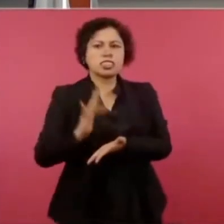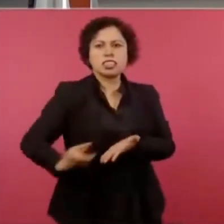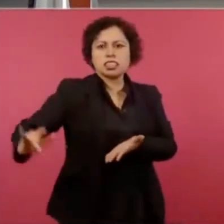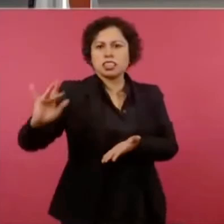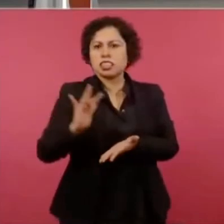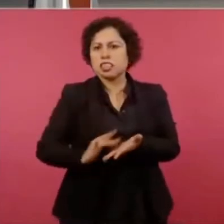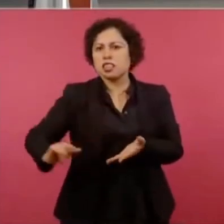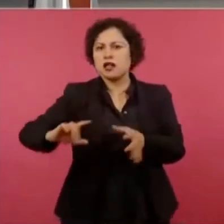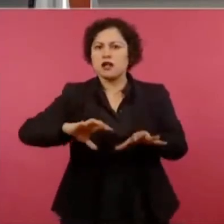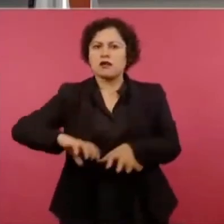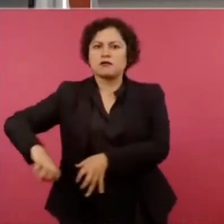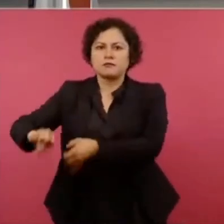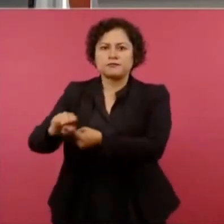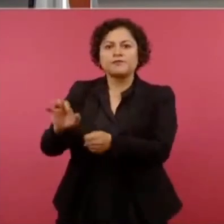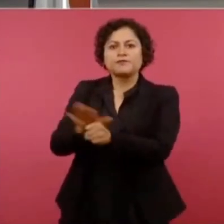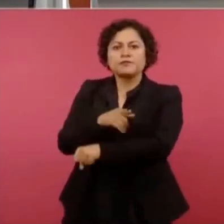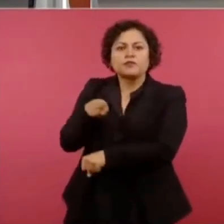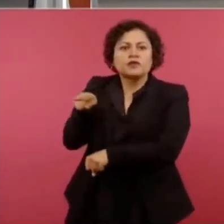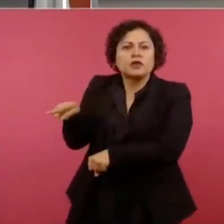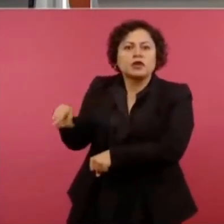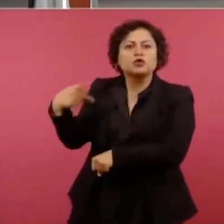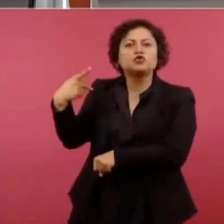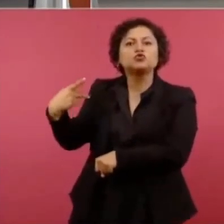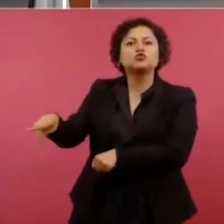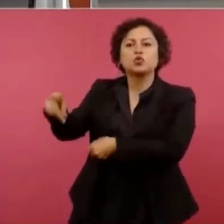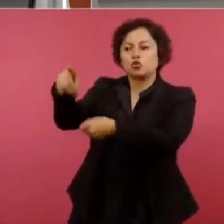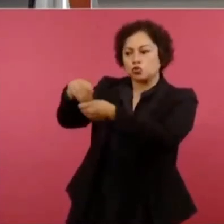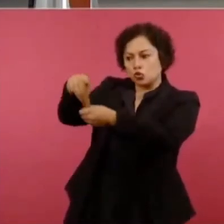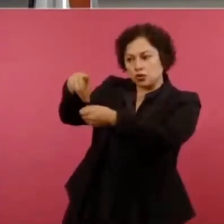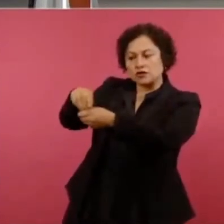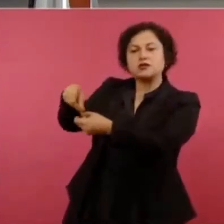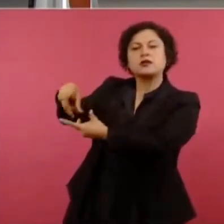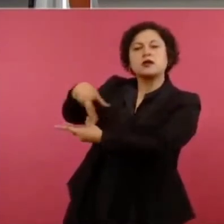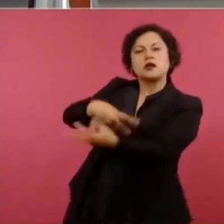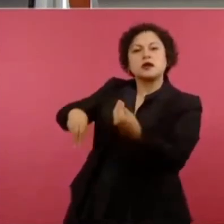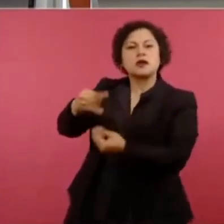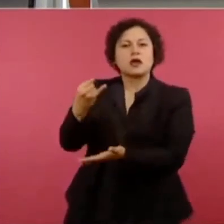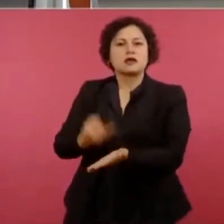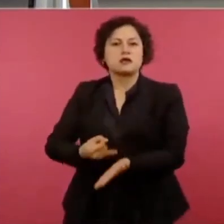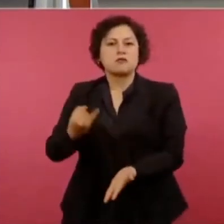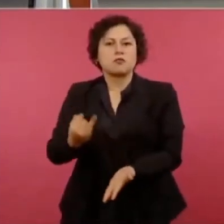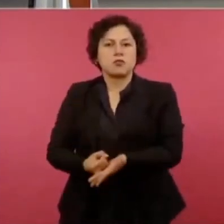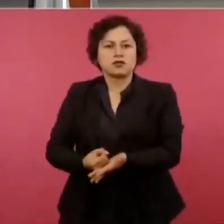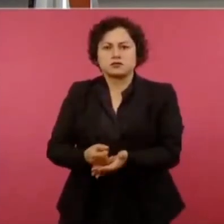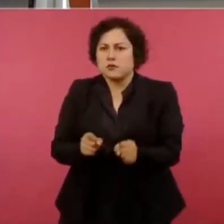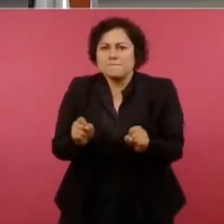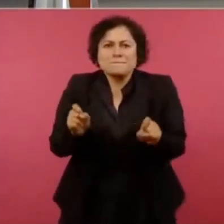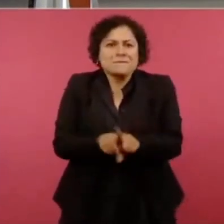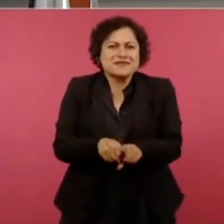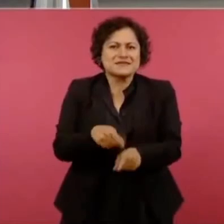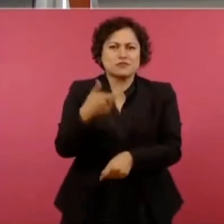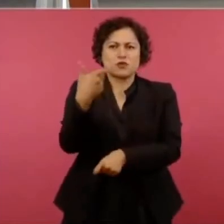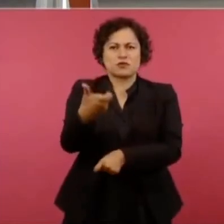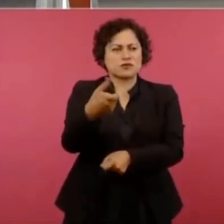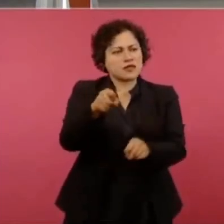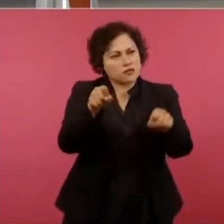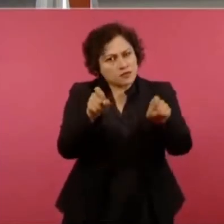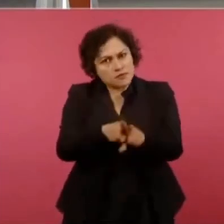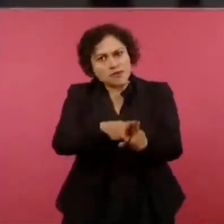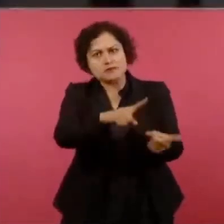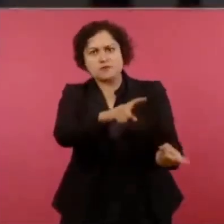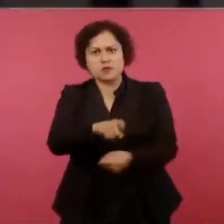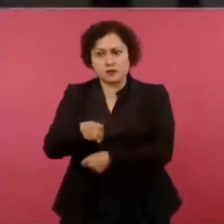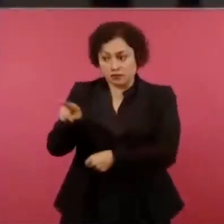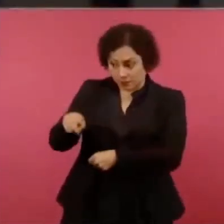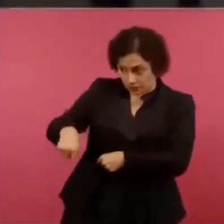se deducen de impuestos es dinero público. Ellos tienen derecho a vivir en este régimen